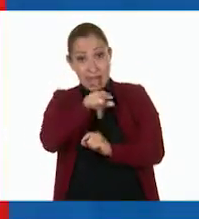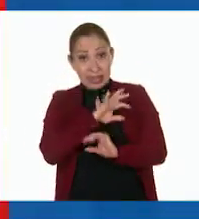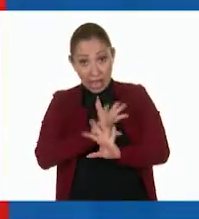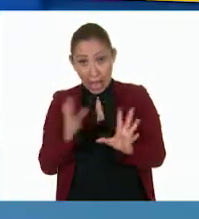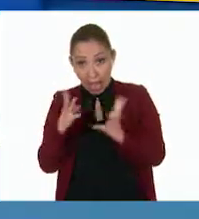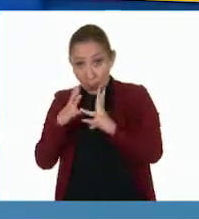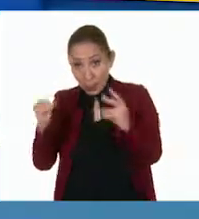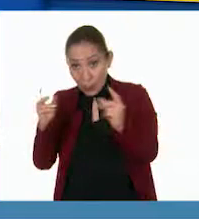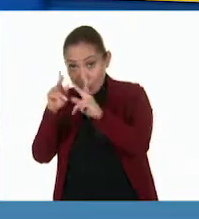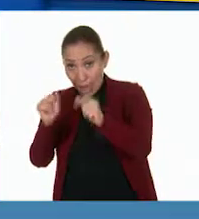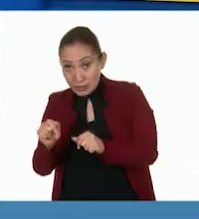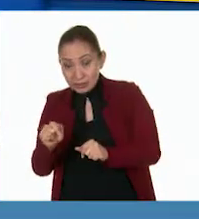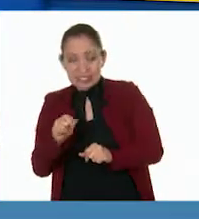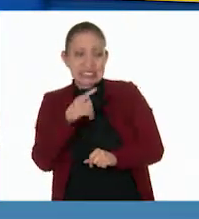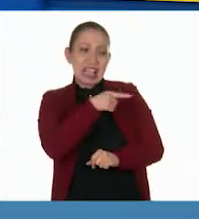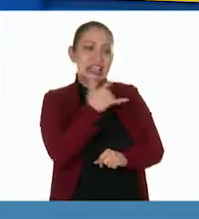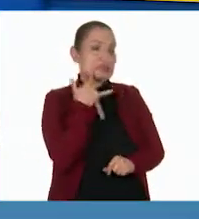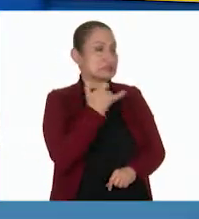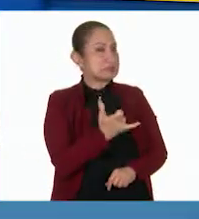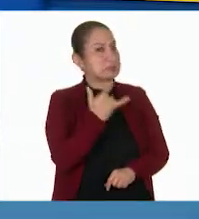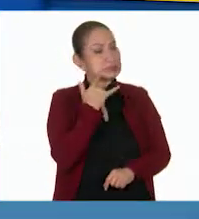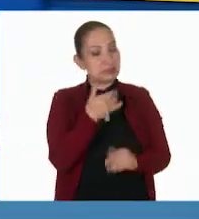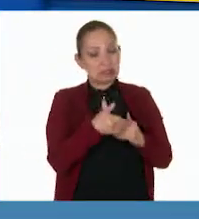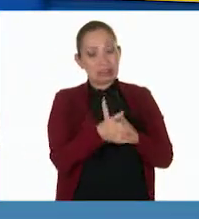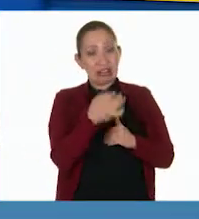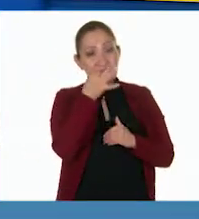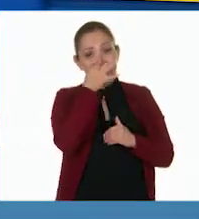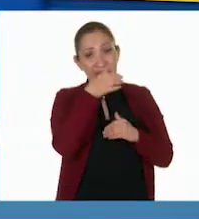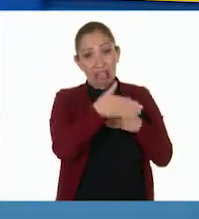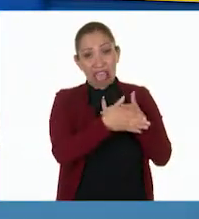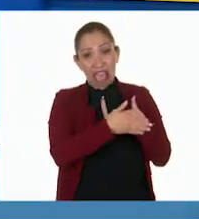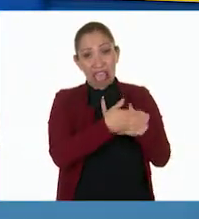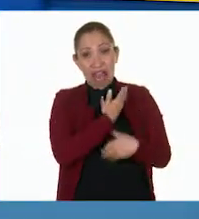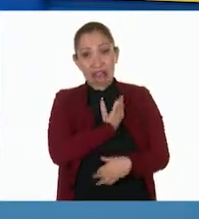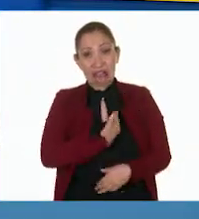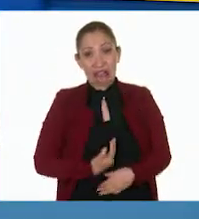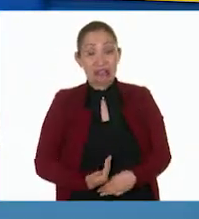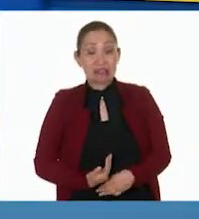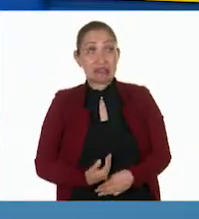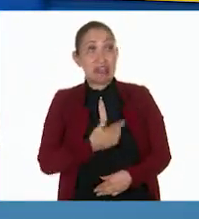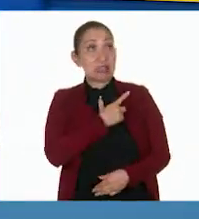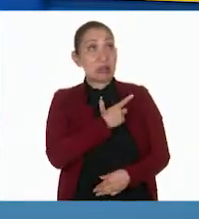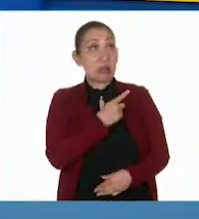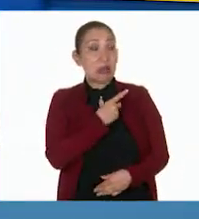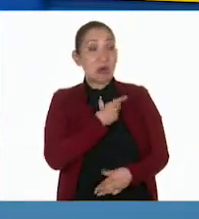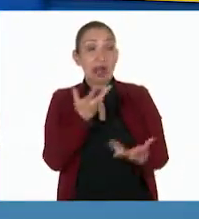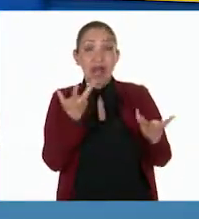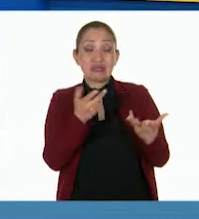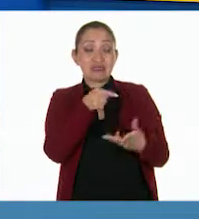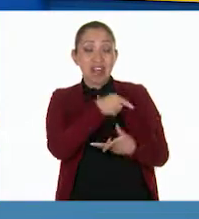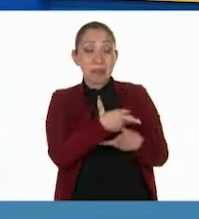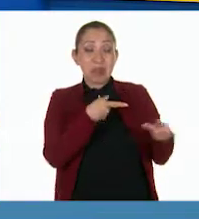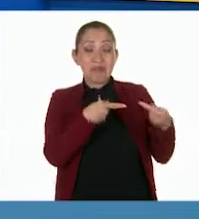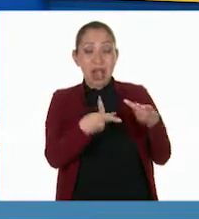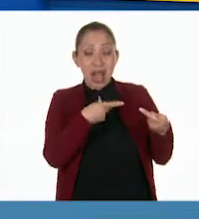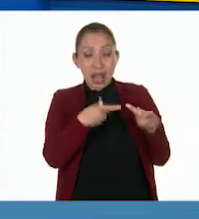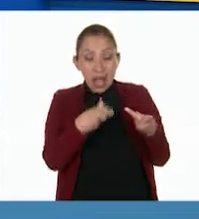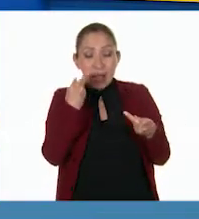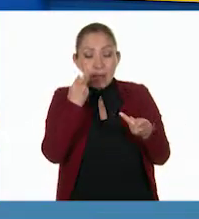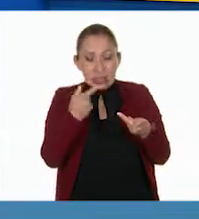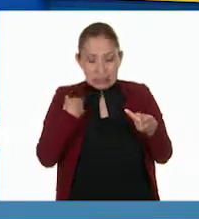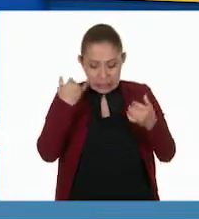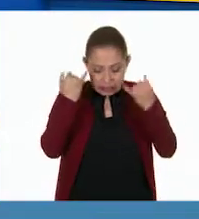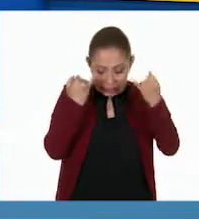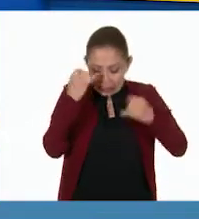país? Pues hizo lo que pudo en el poco tiempo que duró su mandato, que básicamente se dedicó más bien a preparar el terreno en lo que